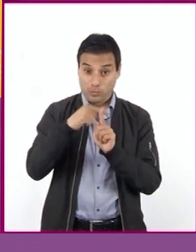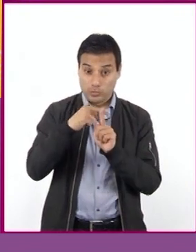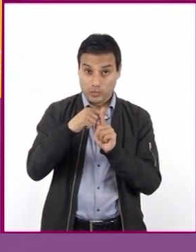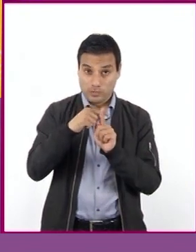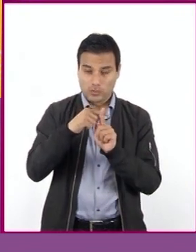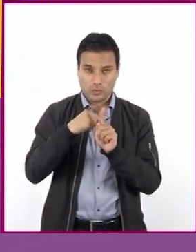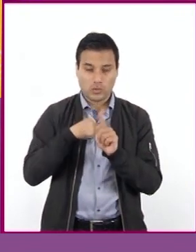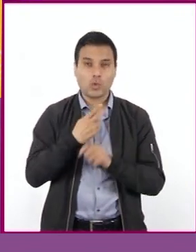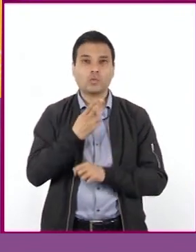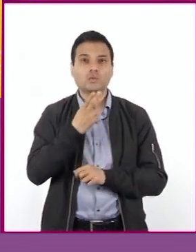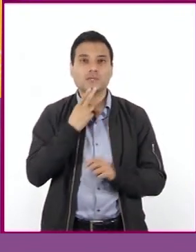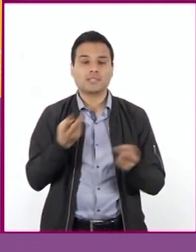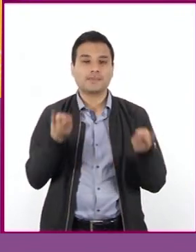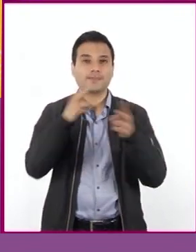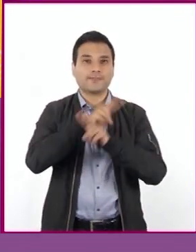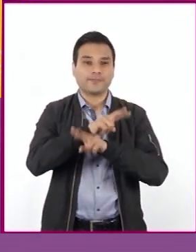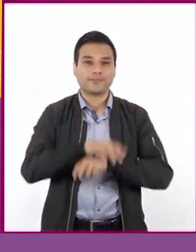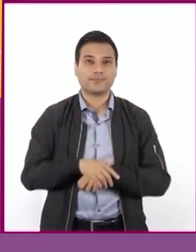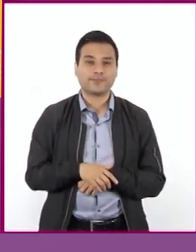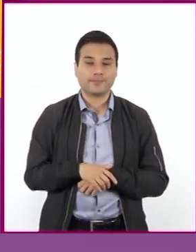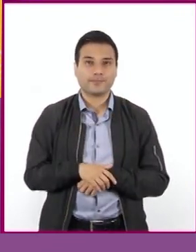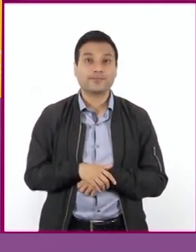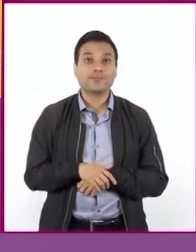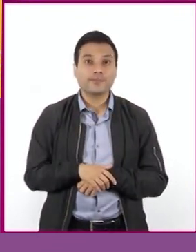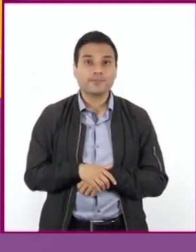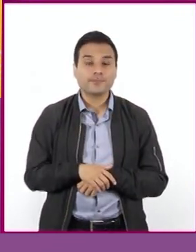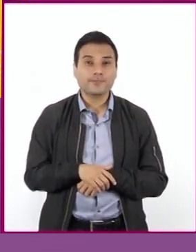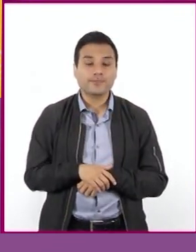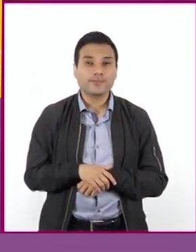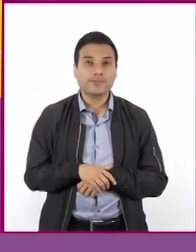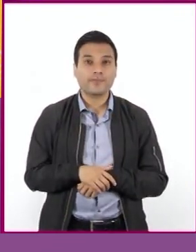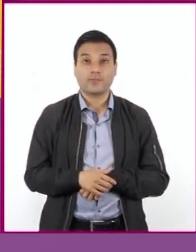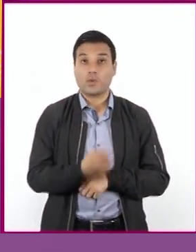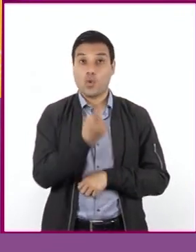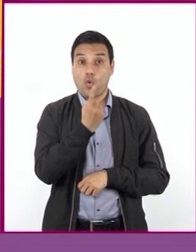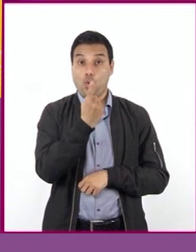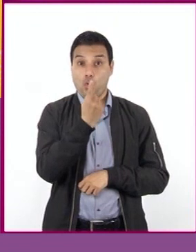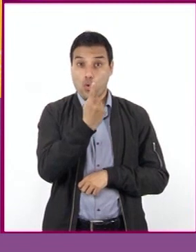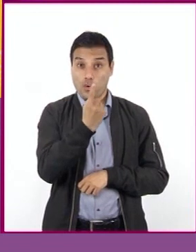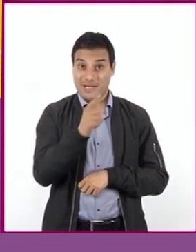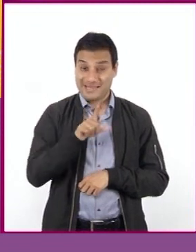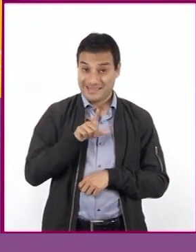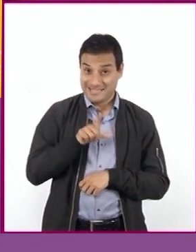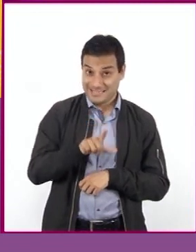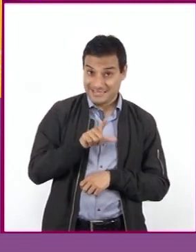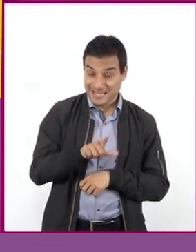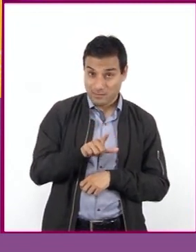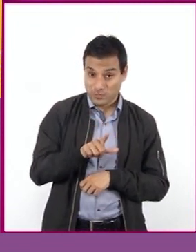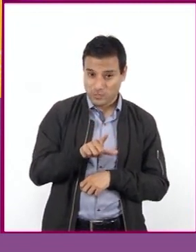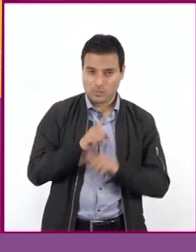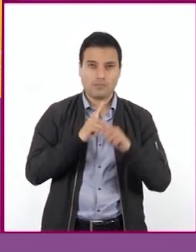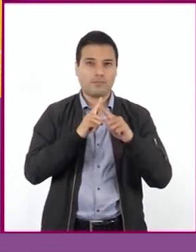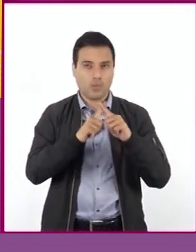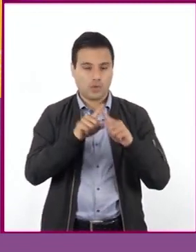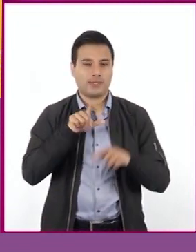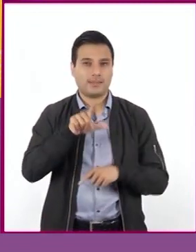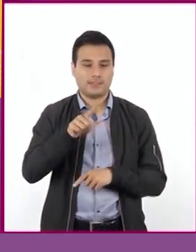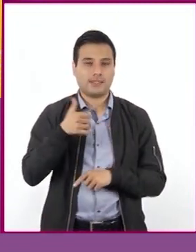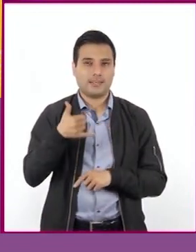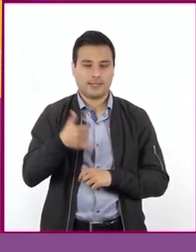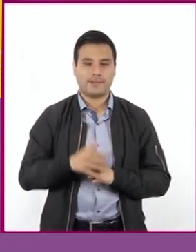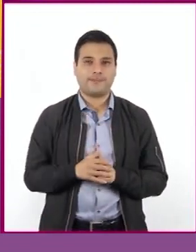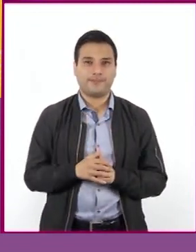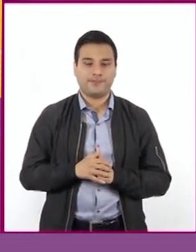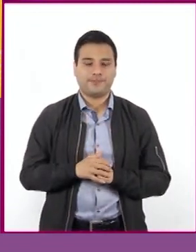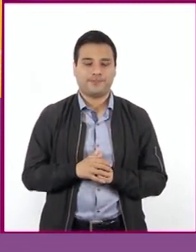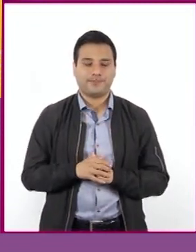la propiedad del inverso multiplicativo. En este caso, multiplicaremos por un 17avo, ambos